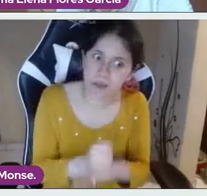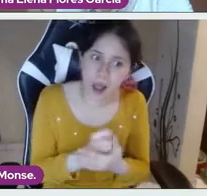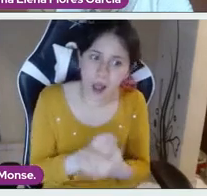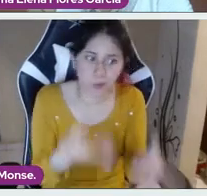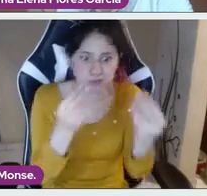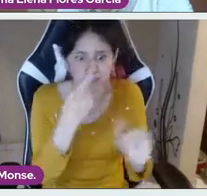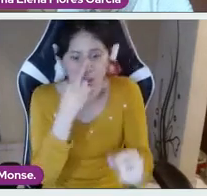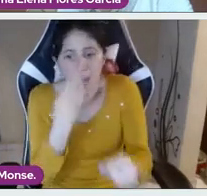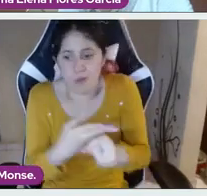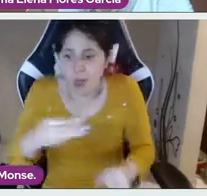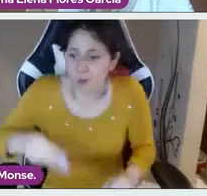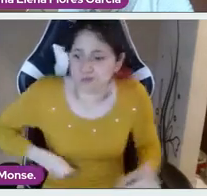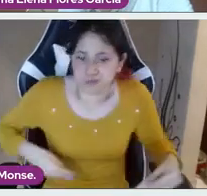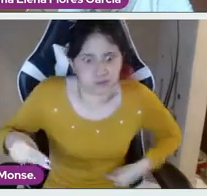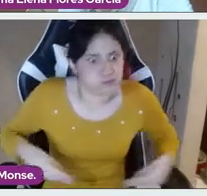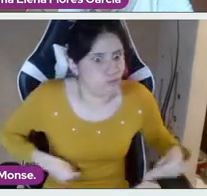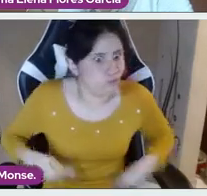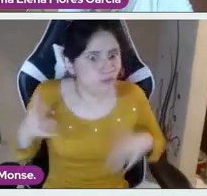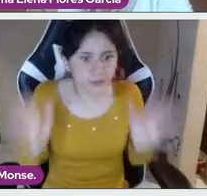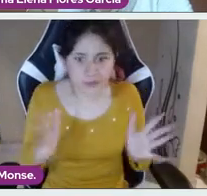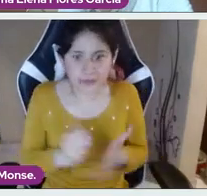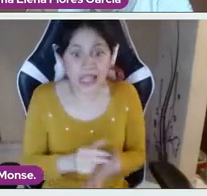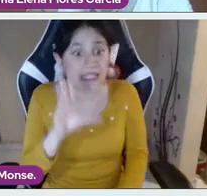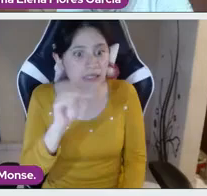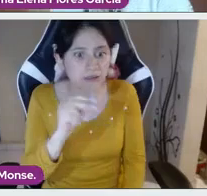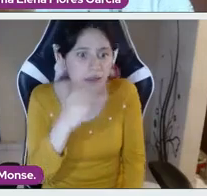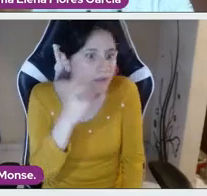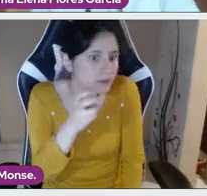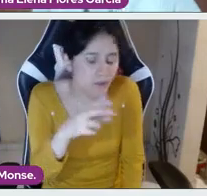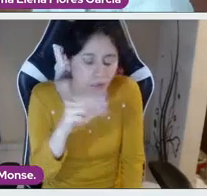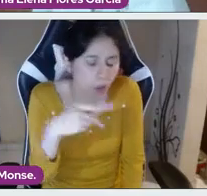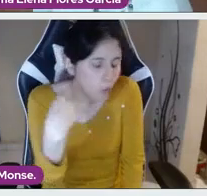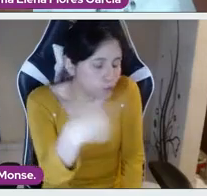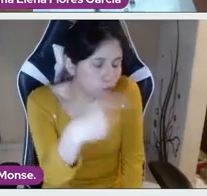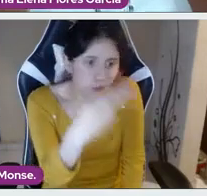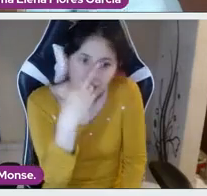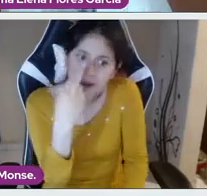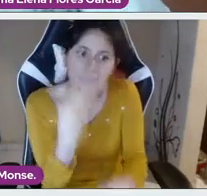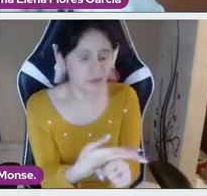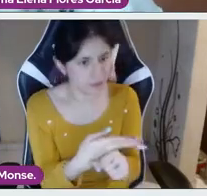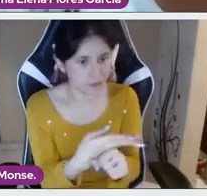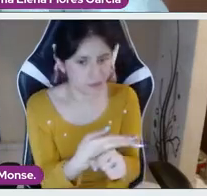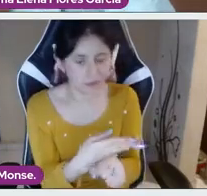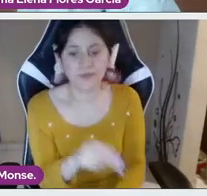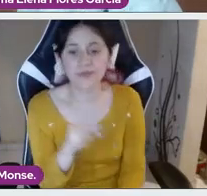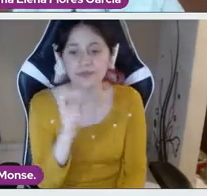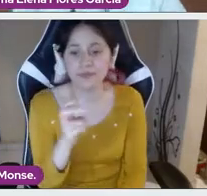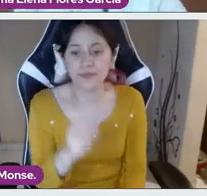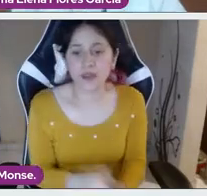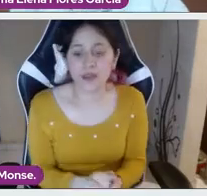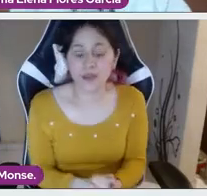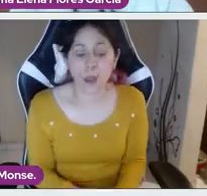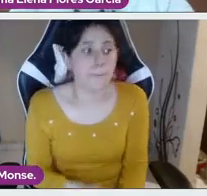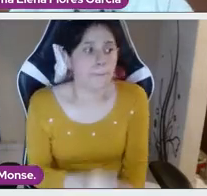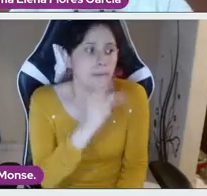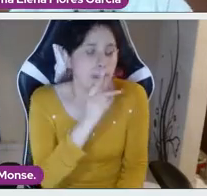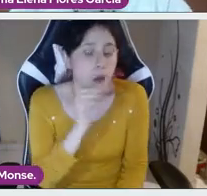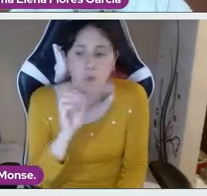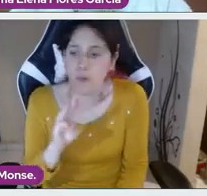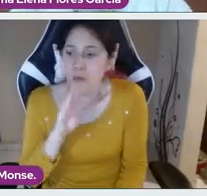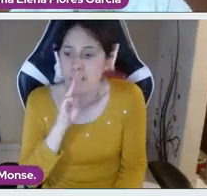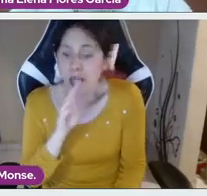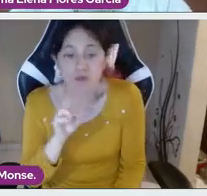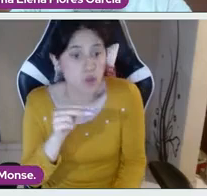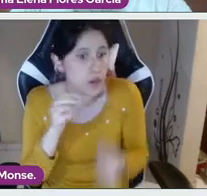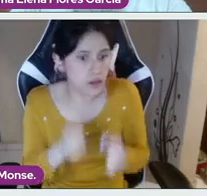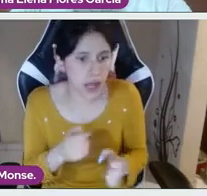con cosas depositadas que pues que no les tocan, ¿no? Entonces, si hay o la ausencia de un papá y una mamá, queda ahí. O sea,